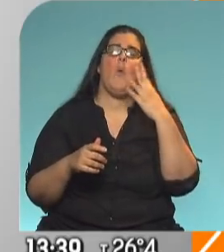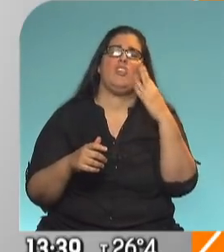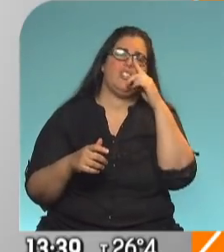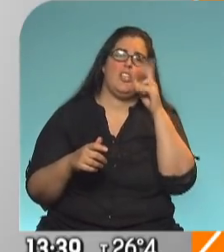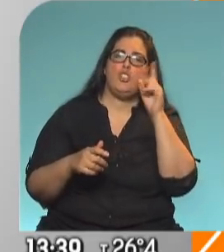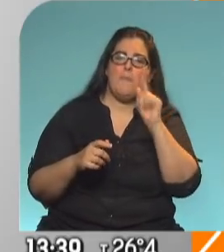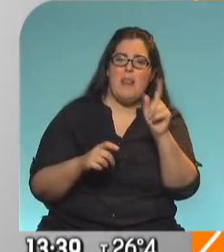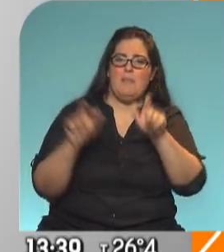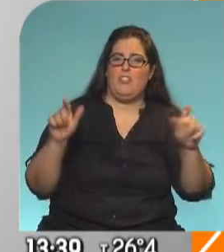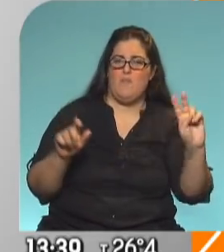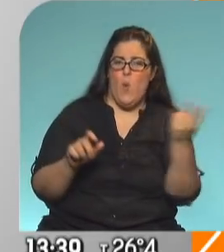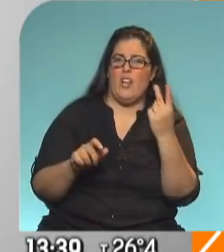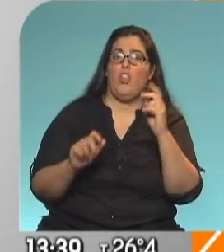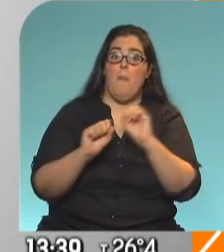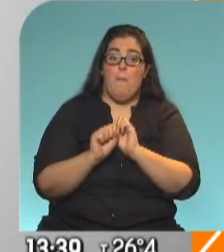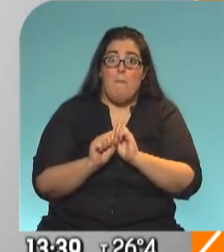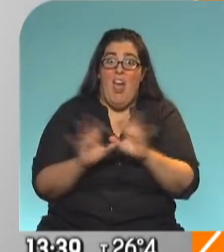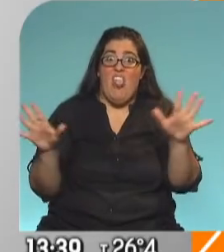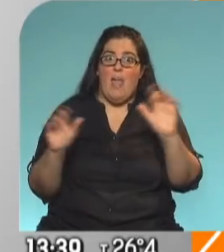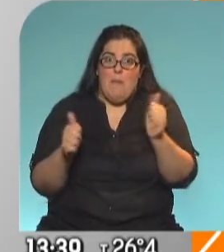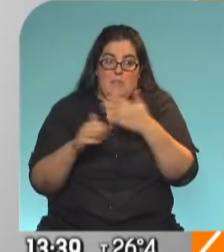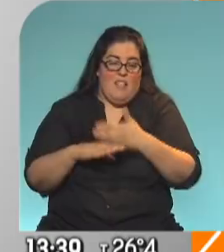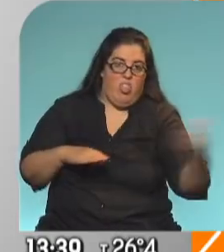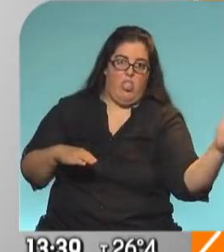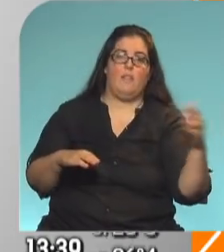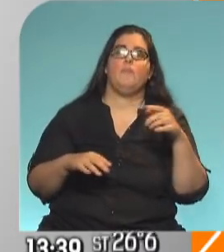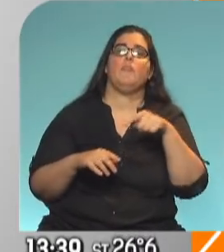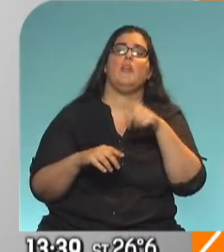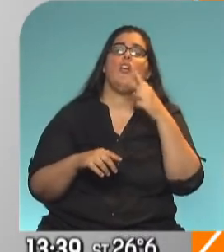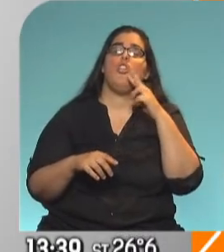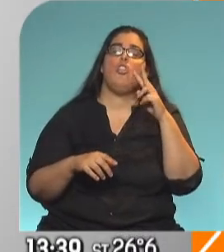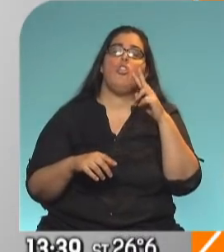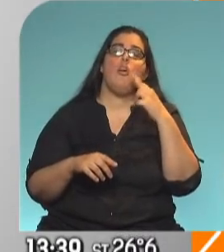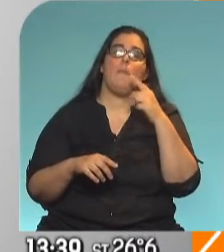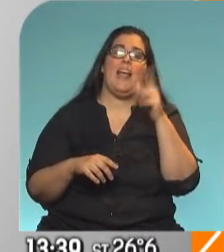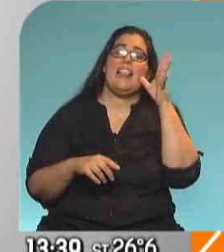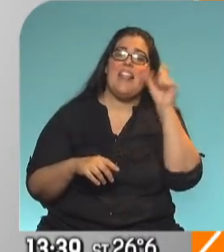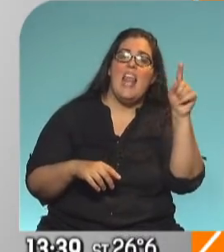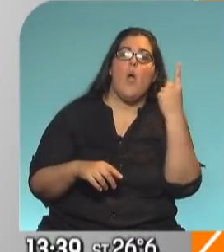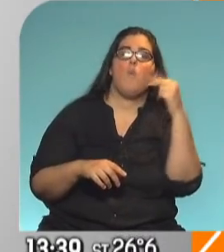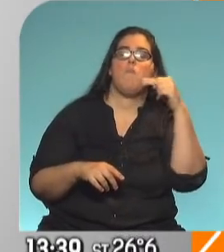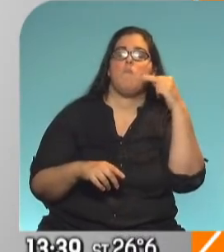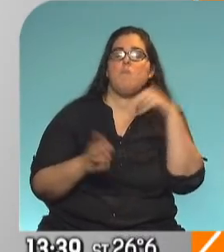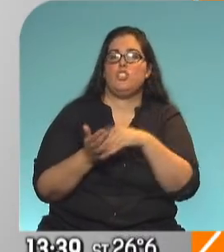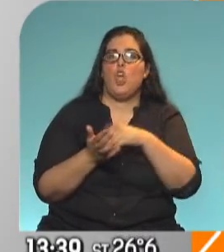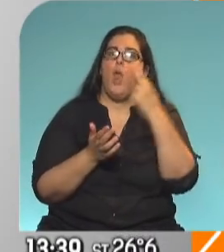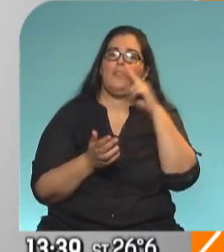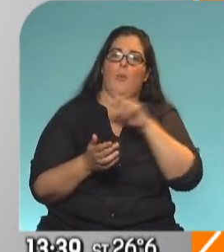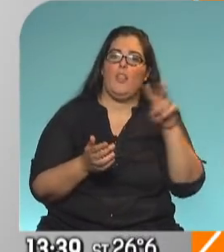muertos desde el inicio de la pandemia y el COVID-19 dejó estas cifras. Italia, 1.922.000 casos